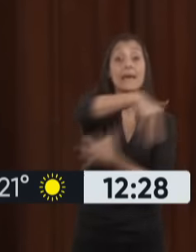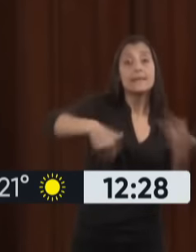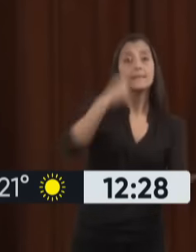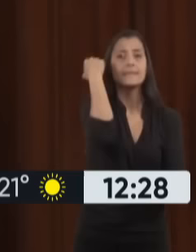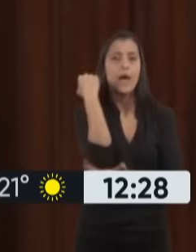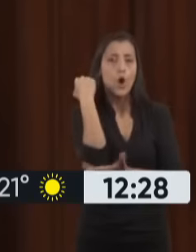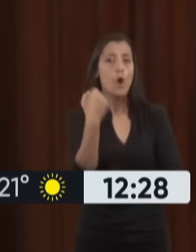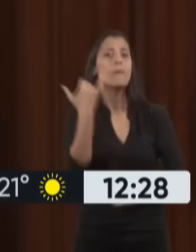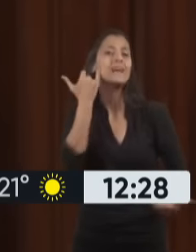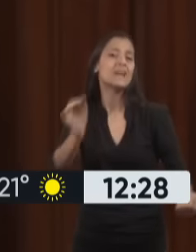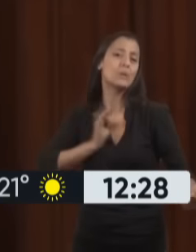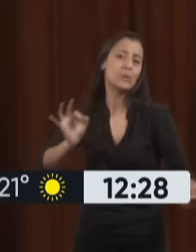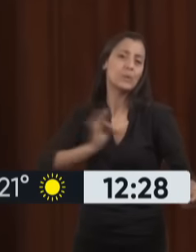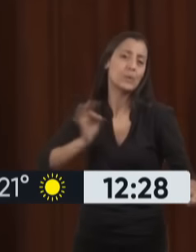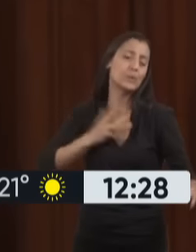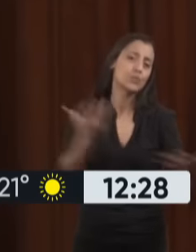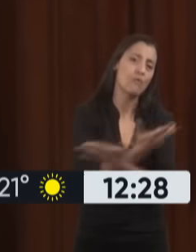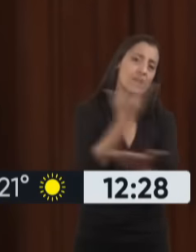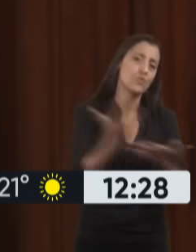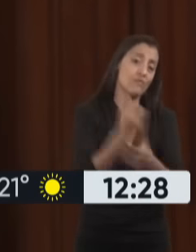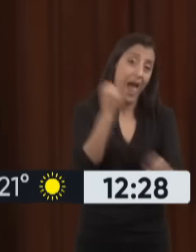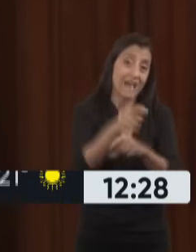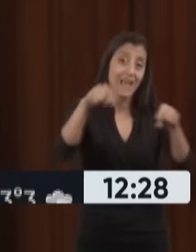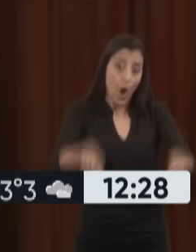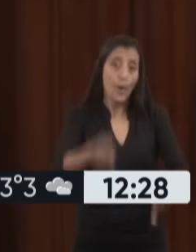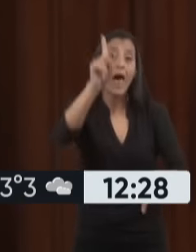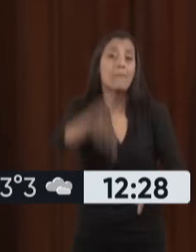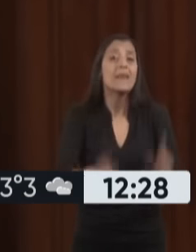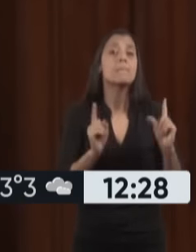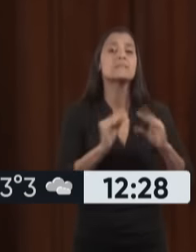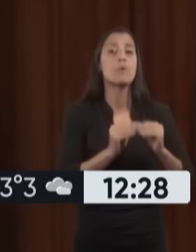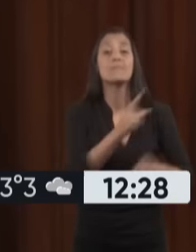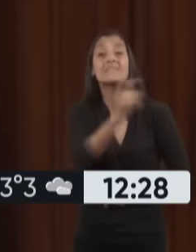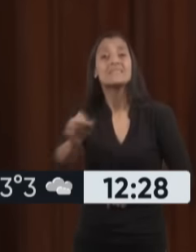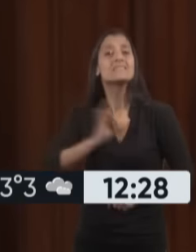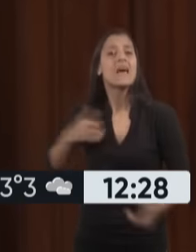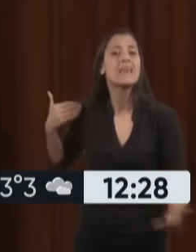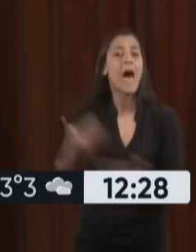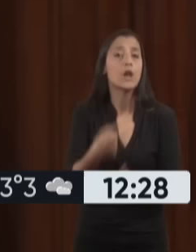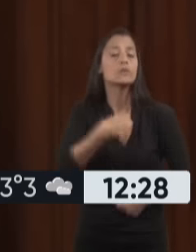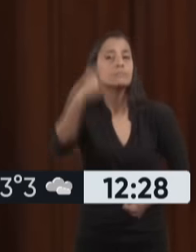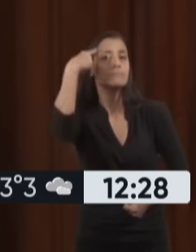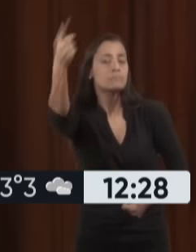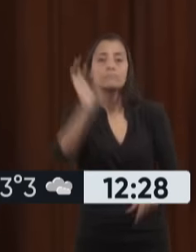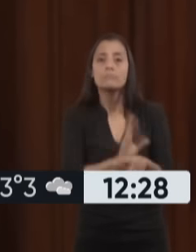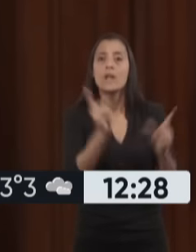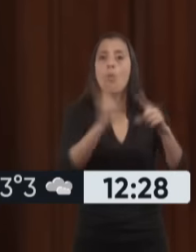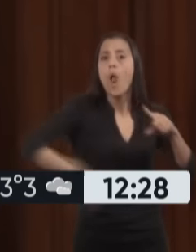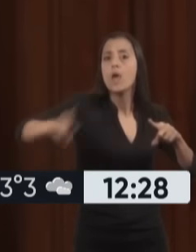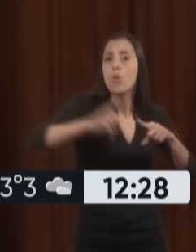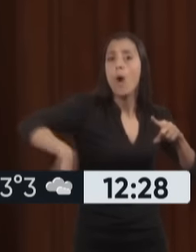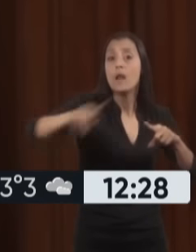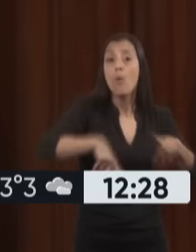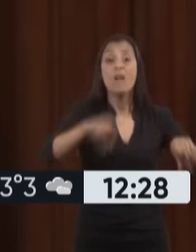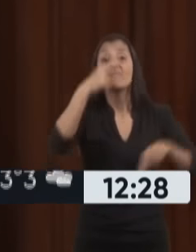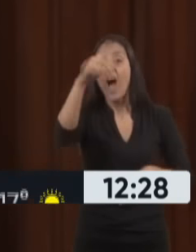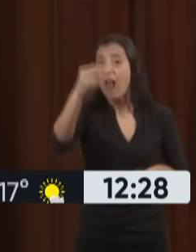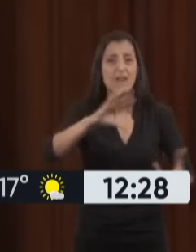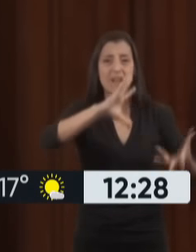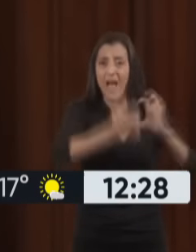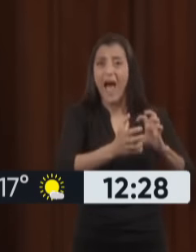que padecemos hasta tantas décadas. 100 años de insistir con estas ideas terminaron, en primer lugar, arruinando a